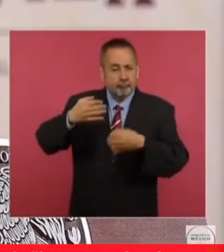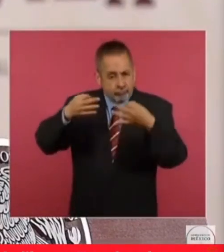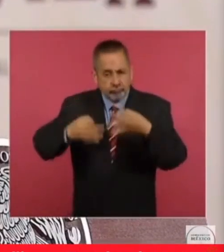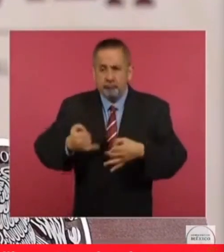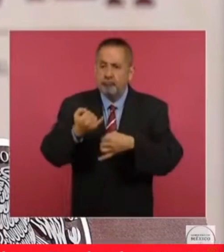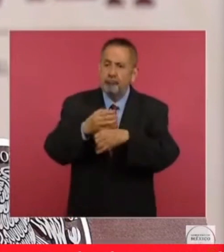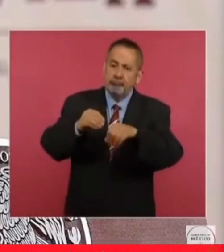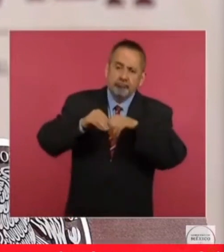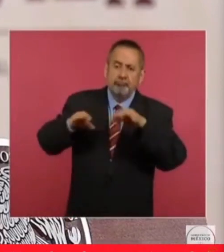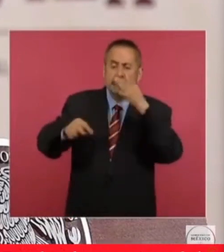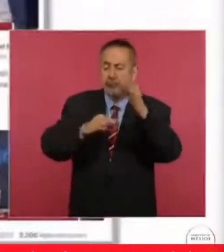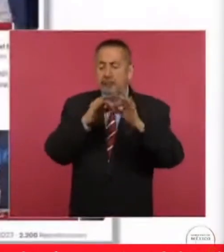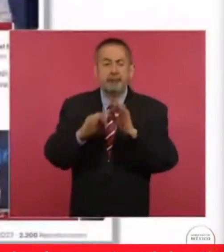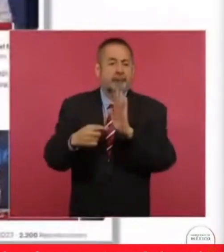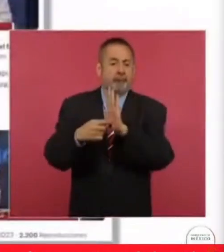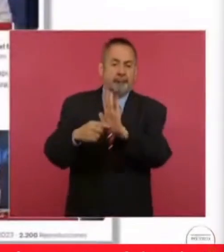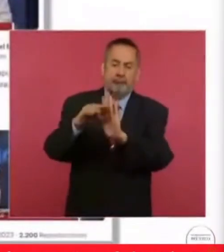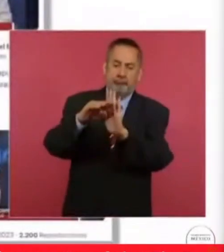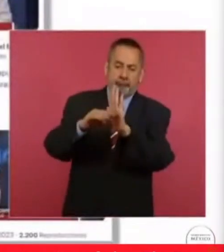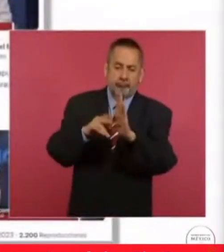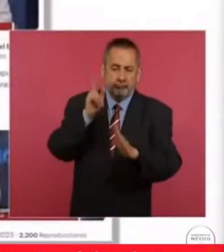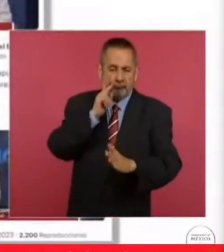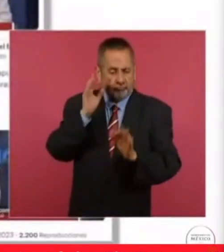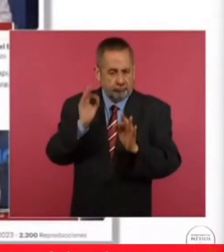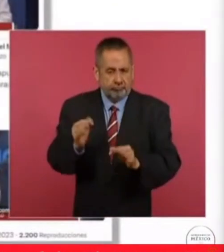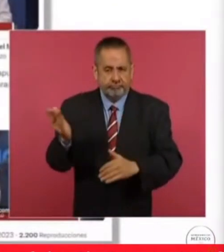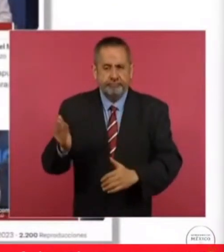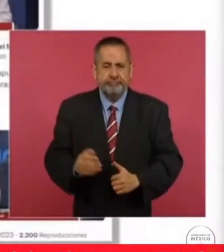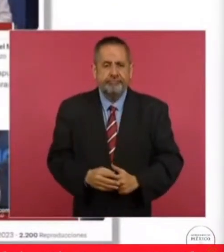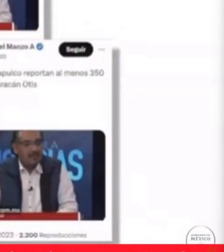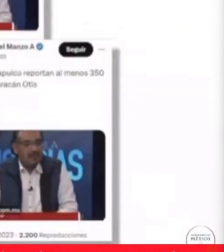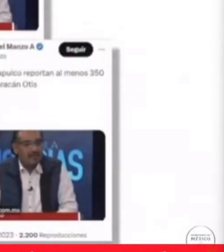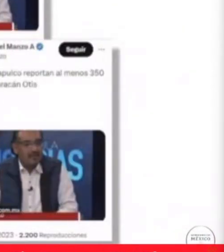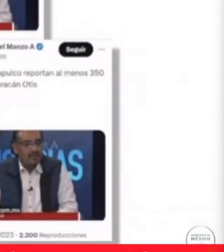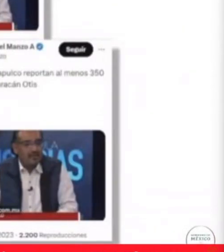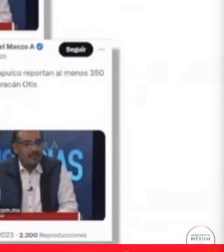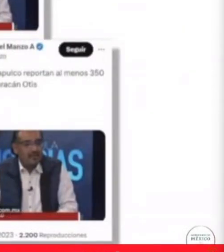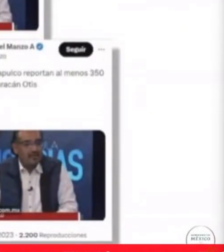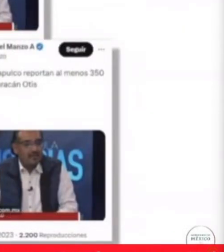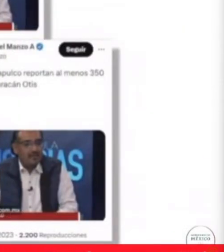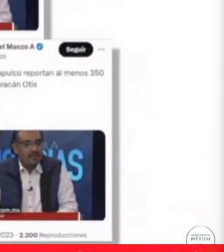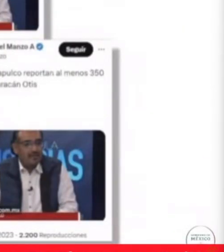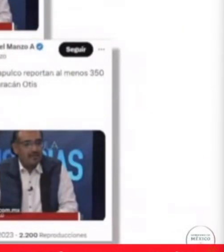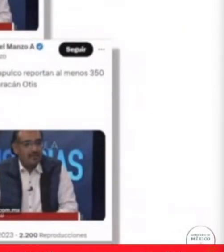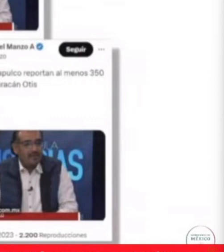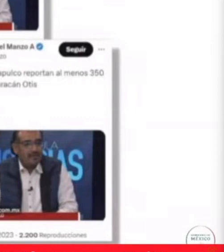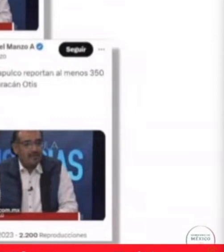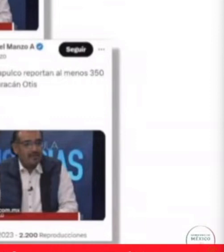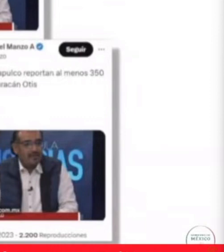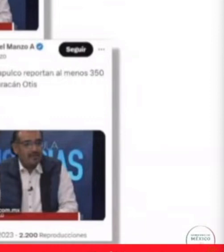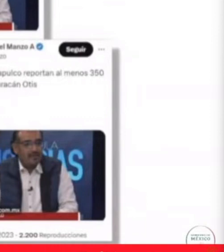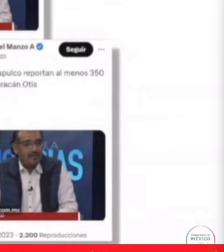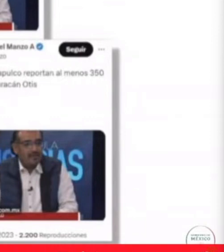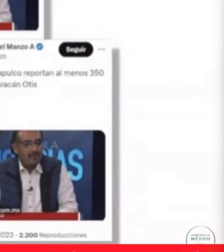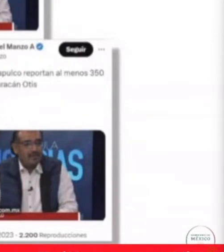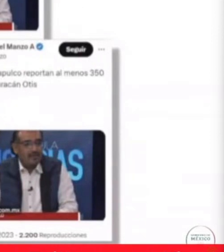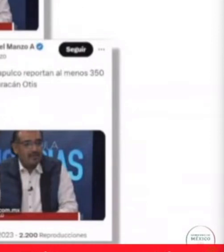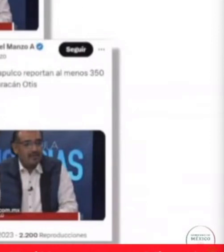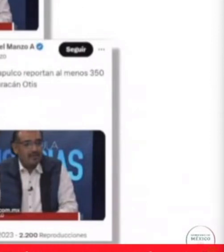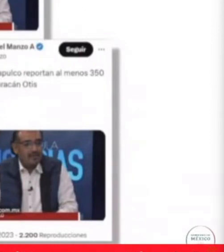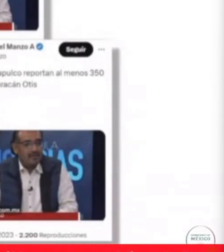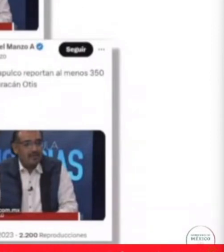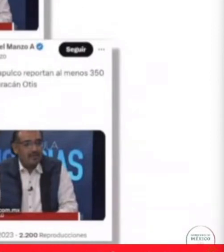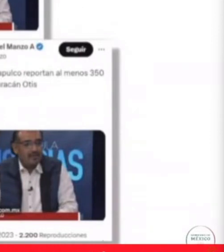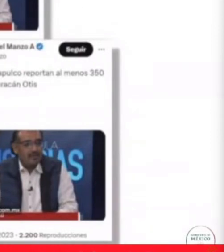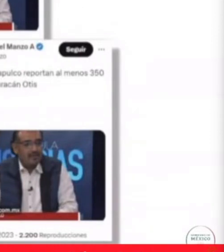esta institución de Procuración de Justicia. Aquí vamos a andar un poquito más porque les vamos a presentar el video en